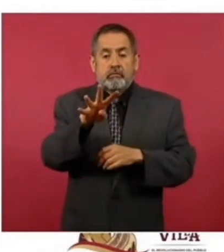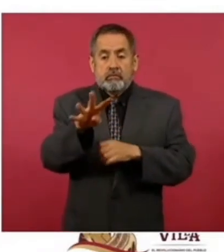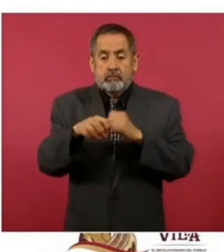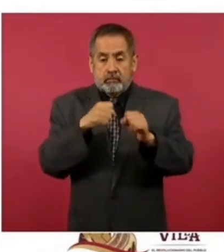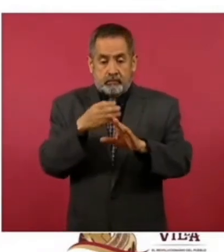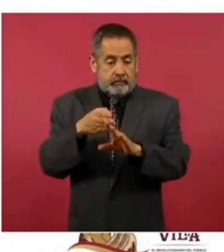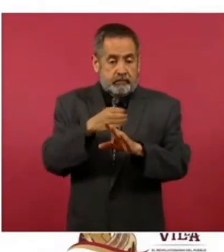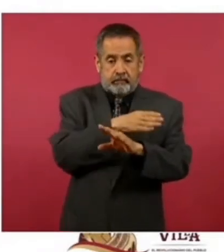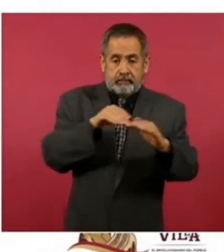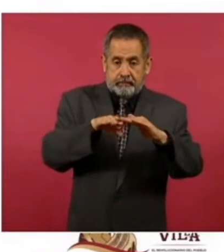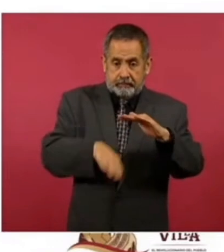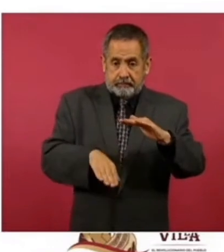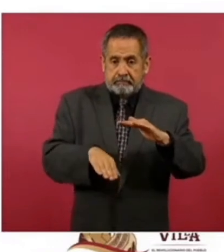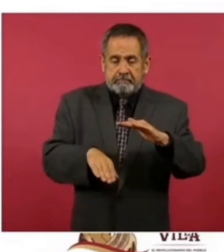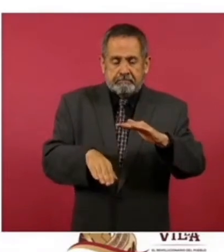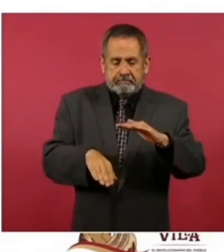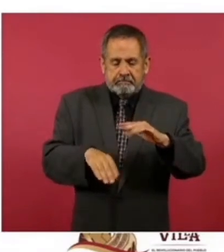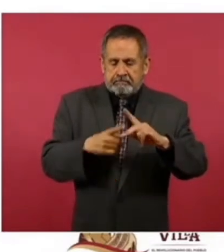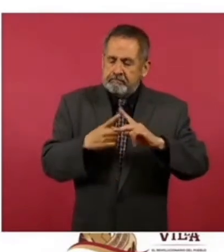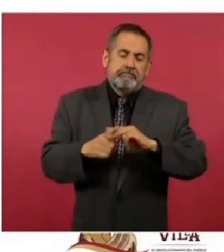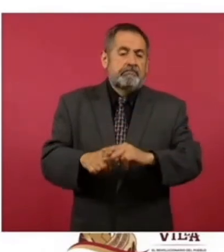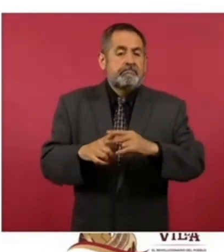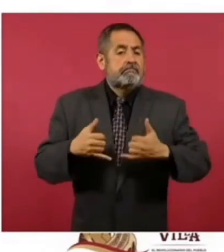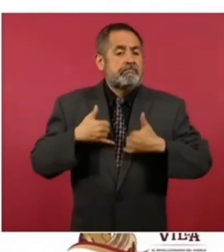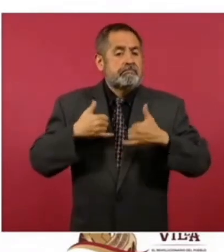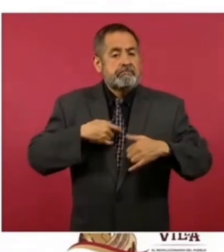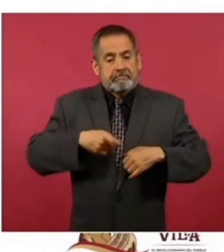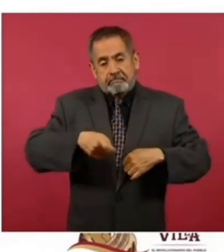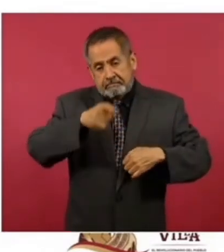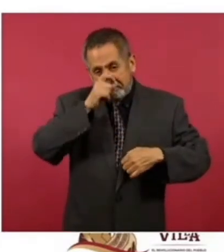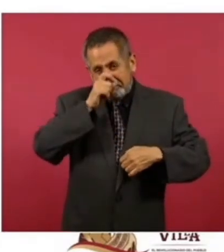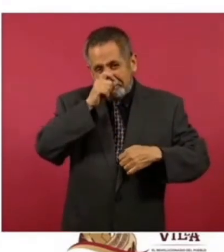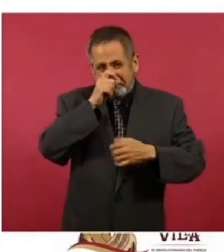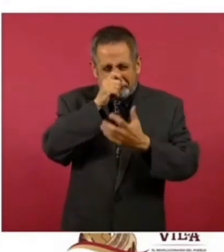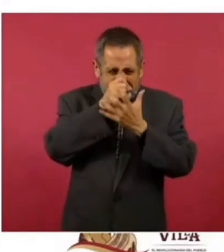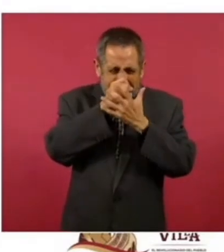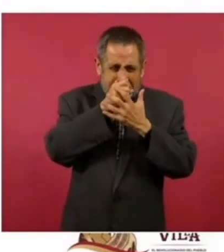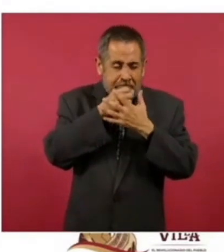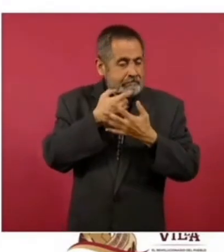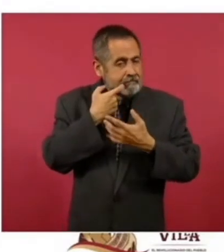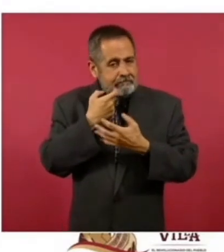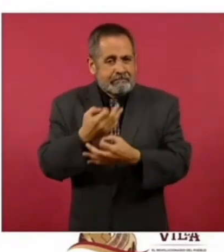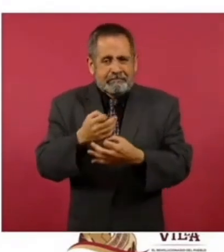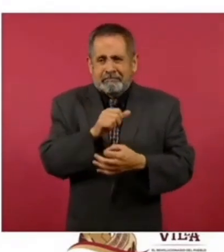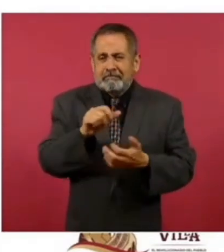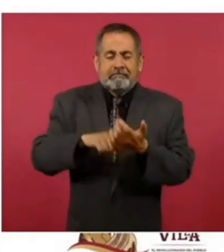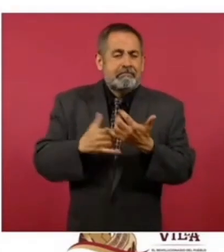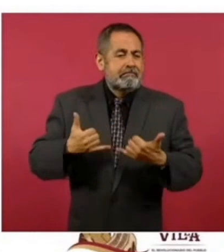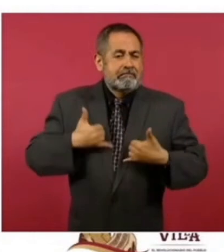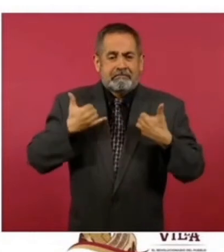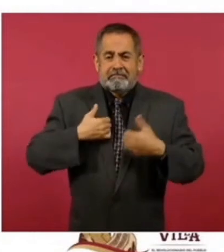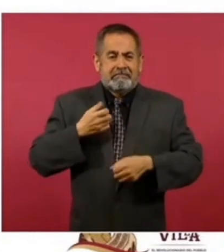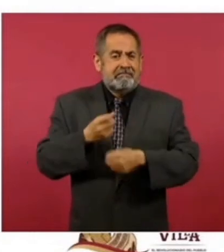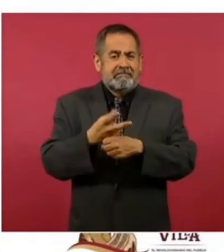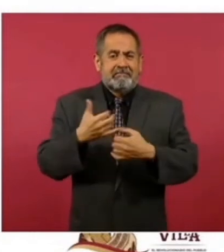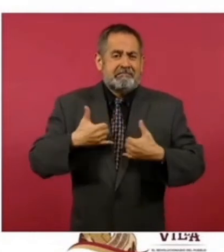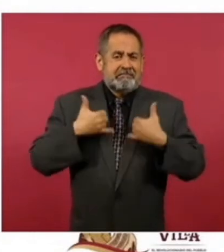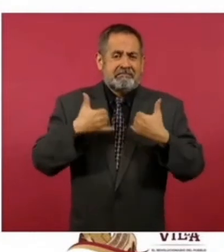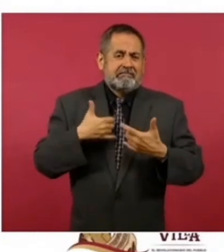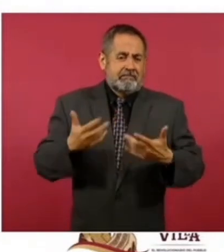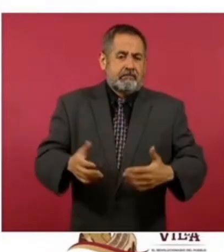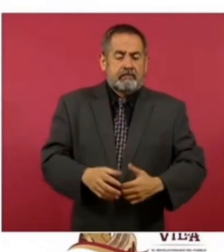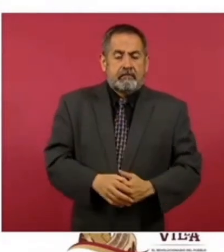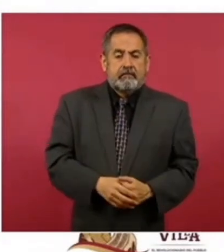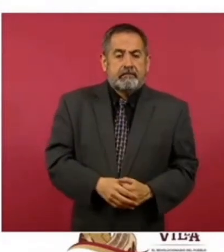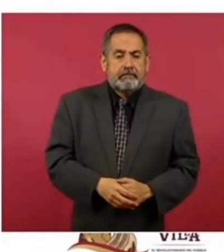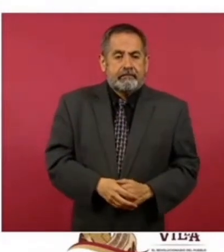años. Y esto es también muy preocupante porque nos habla de un atrapamiento de la juventud en etapas muy tempranas. La siguiente,